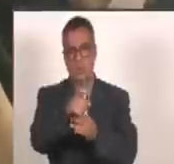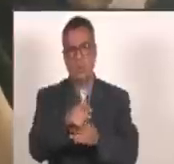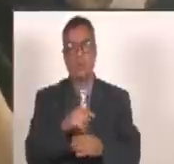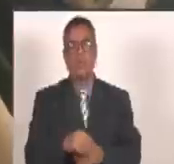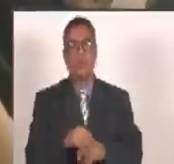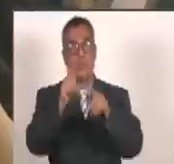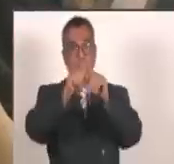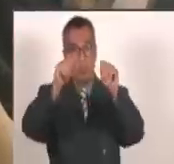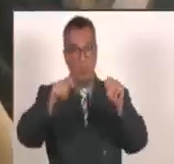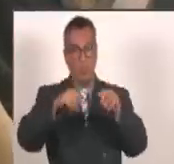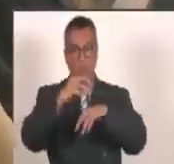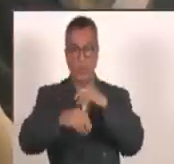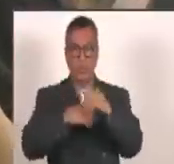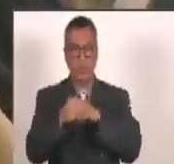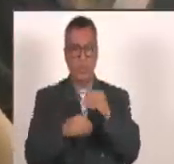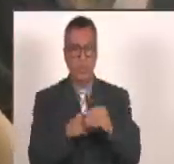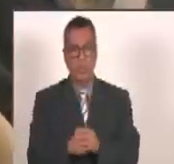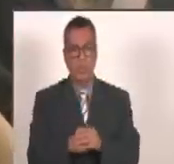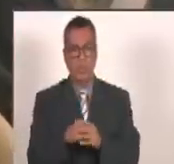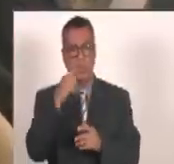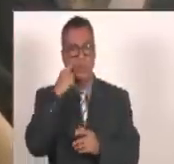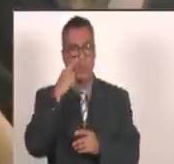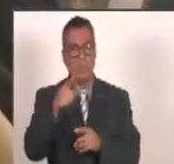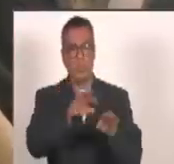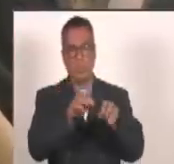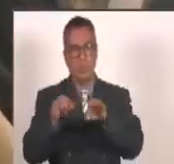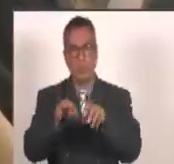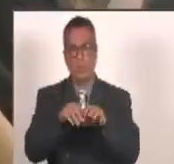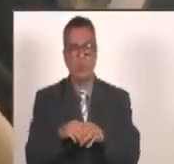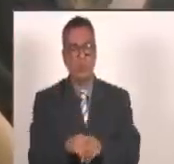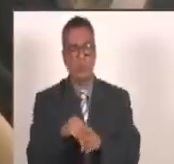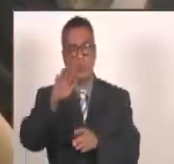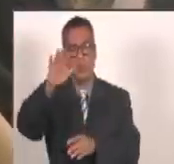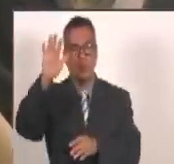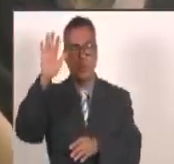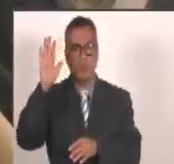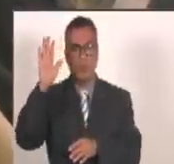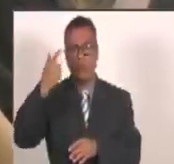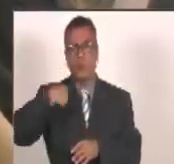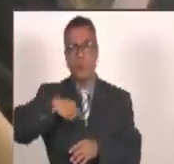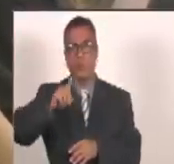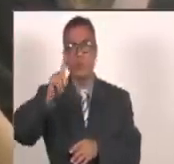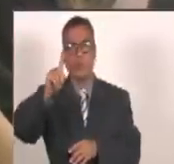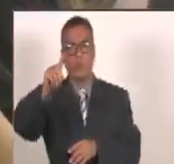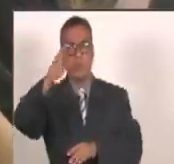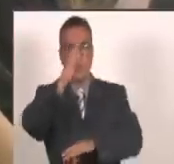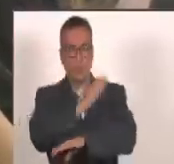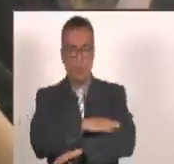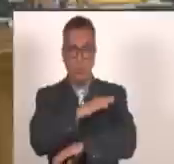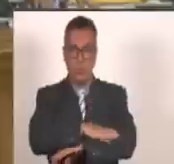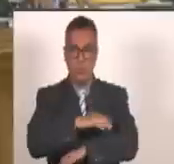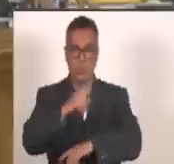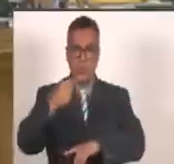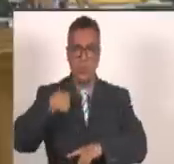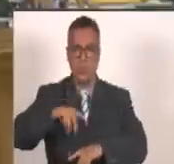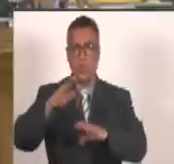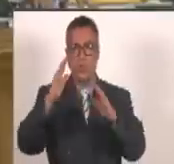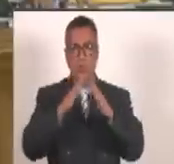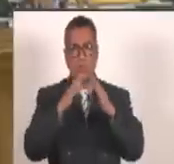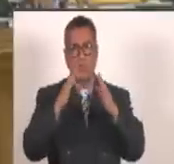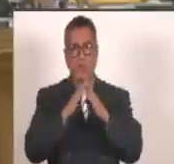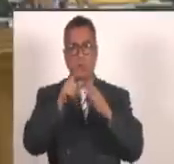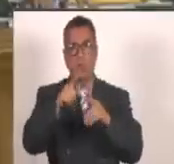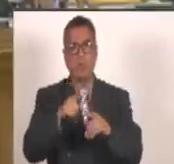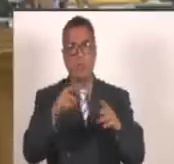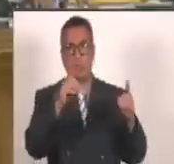los parámetros establecidos en su condición de secretaria. Jura tener la amplitud suficiente en la casa